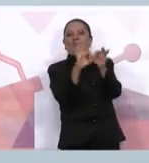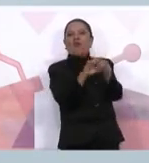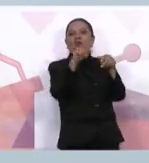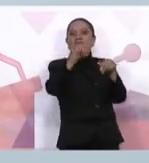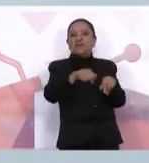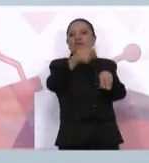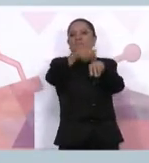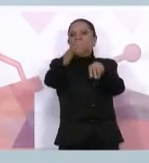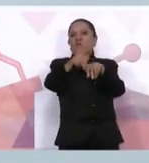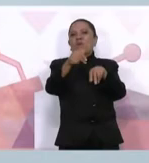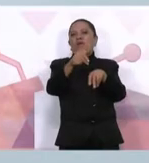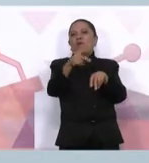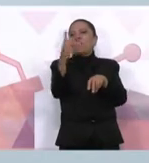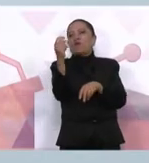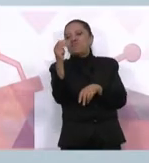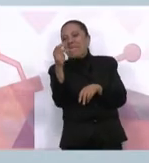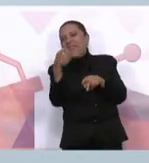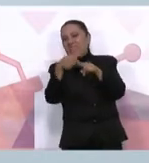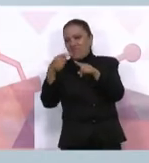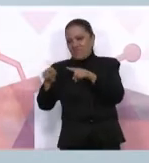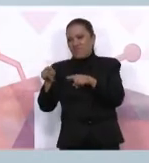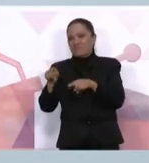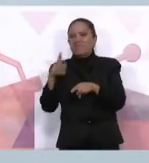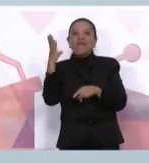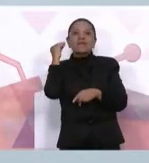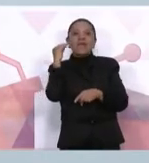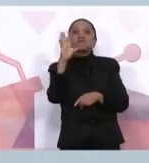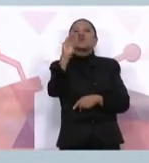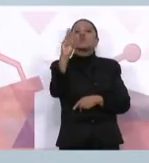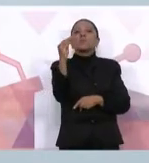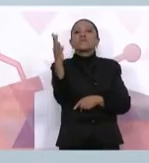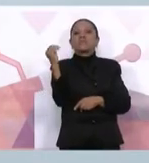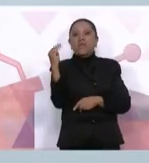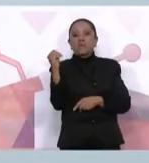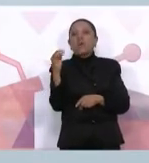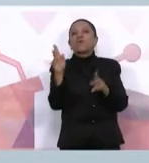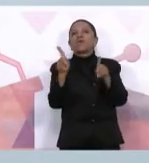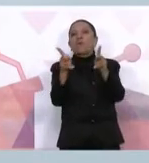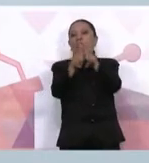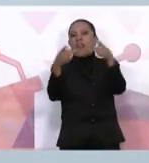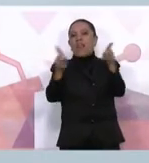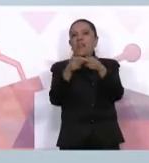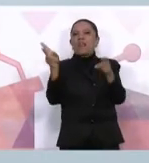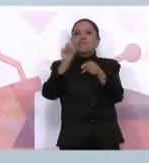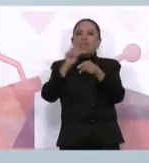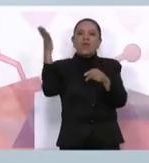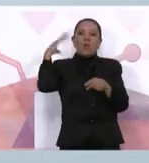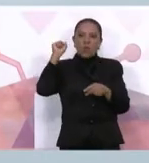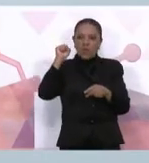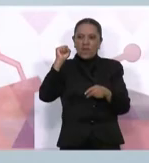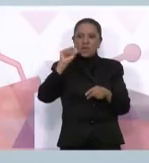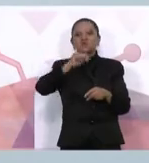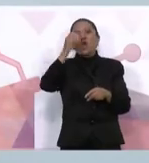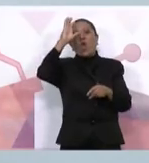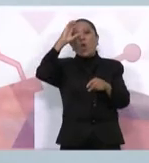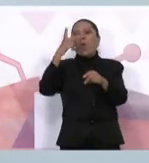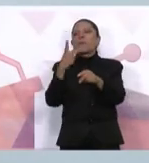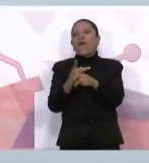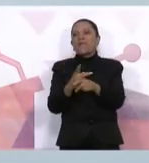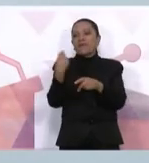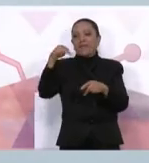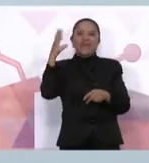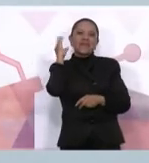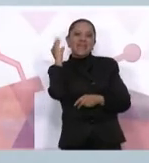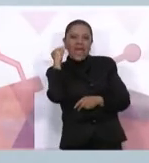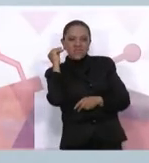desde luego a la 99 gracias también al diario de morelos y a la comadre que se han unido para llevar desde luego todo este gran esfuerzo